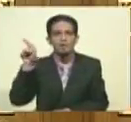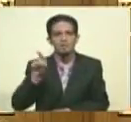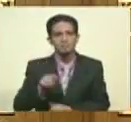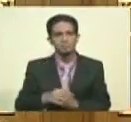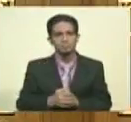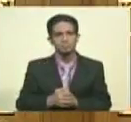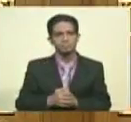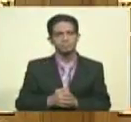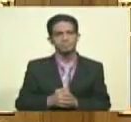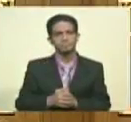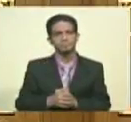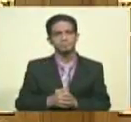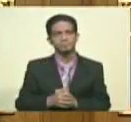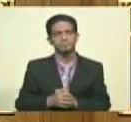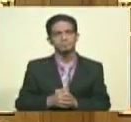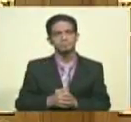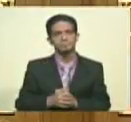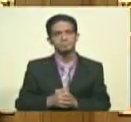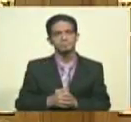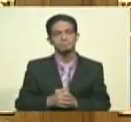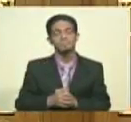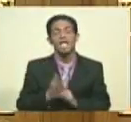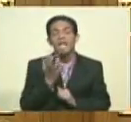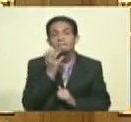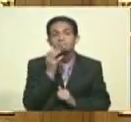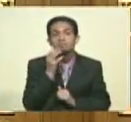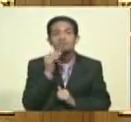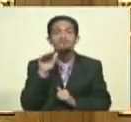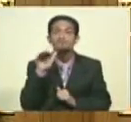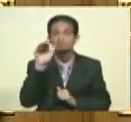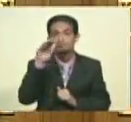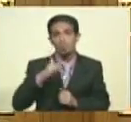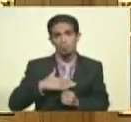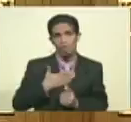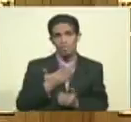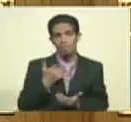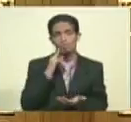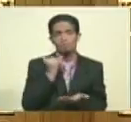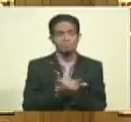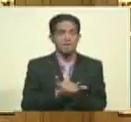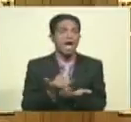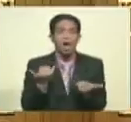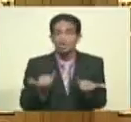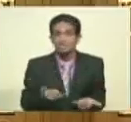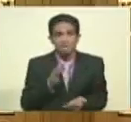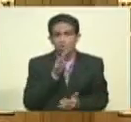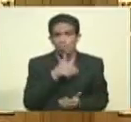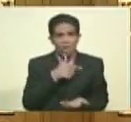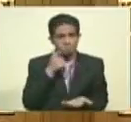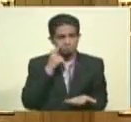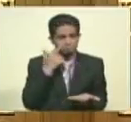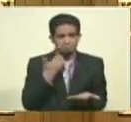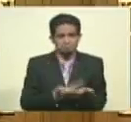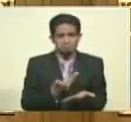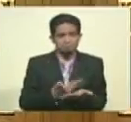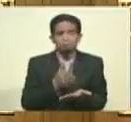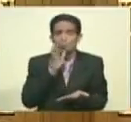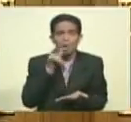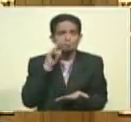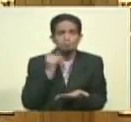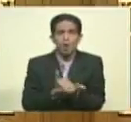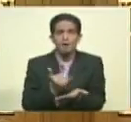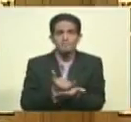En algún momento podremos comprobarlo. Ahora no tenemos pruebas suficientes, pero